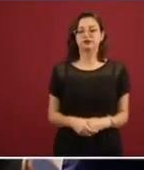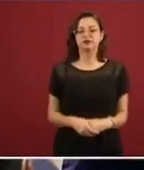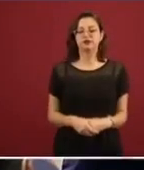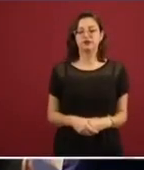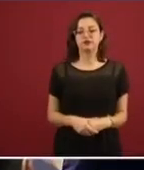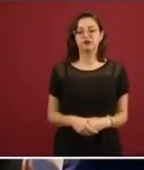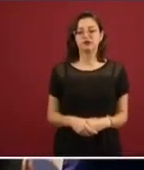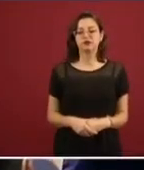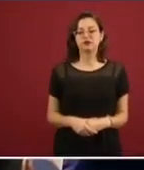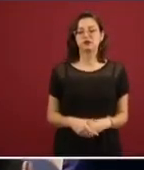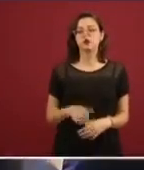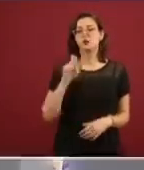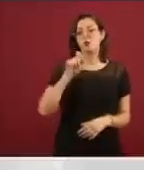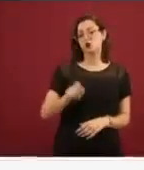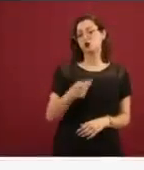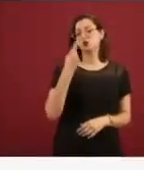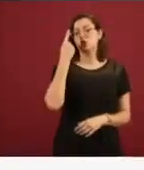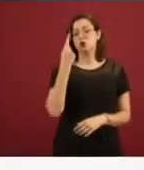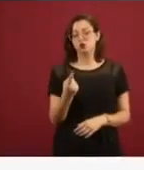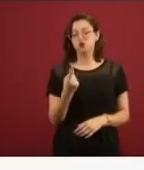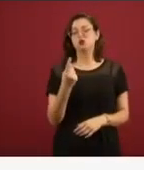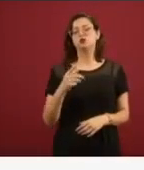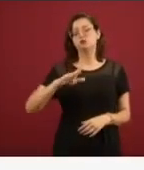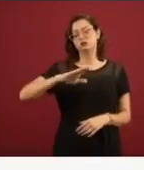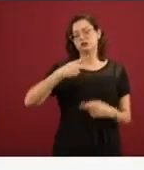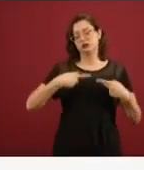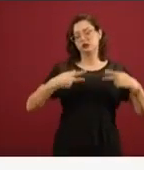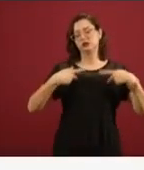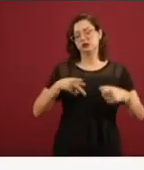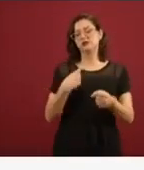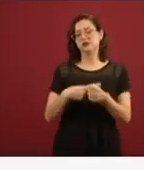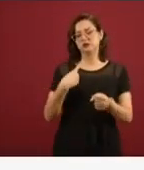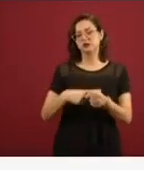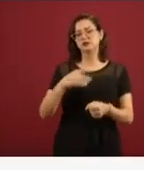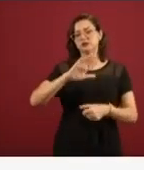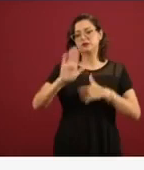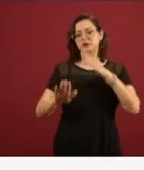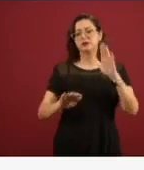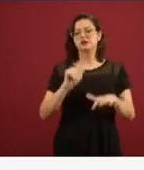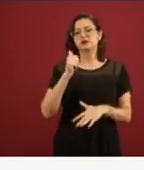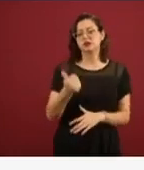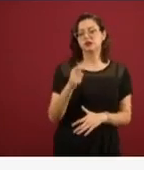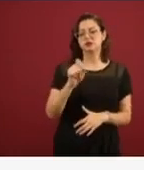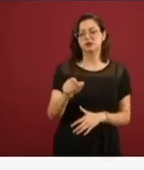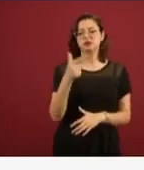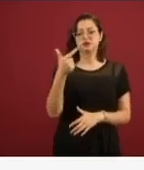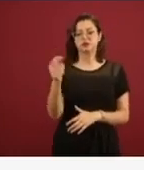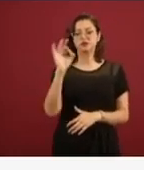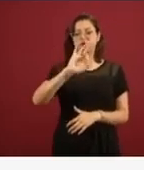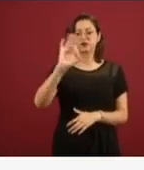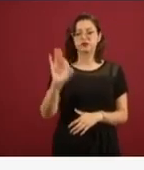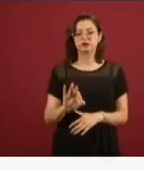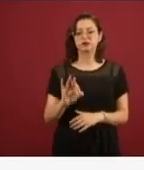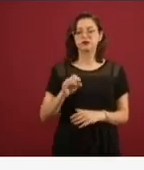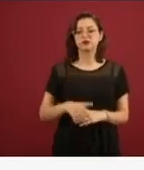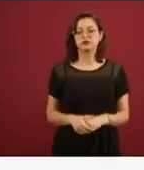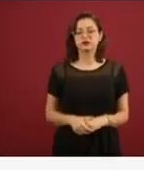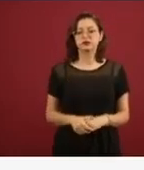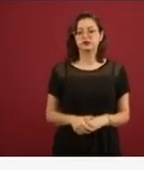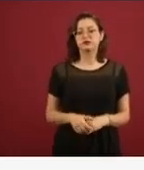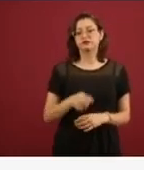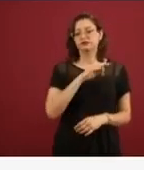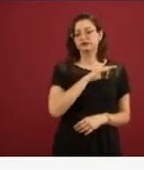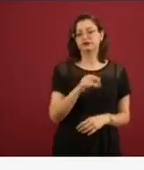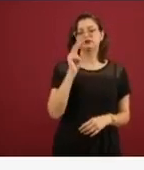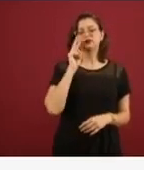incrementa la letalidad mundial, 6.7 está para el corte del día de hoy. Y lo que vemos en las